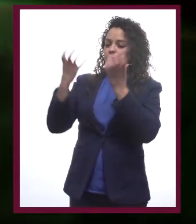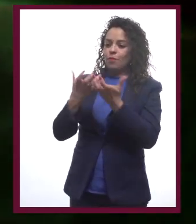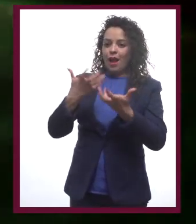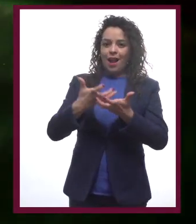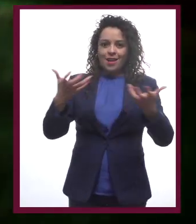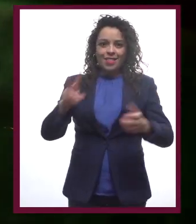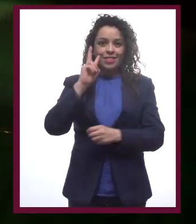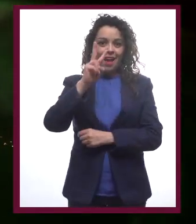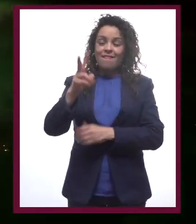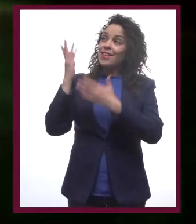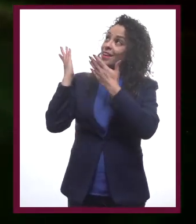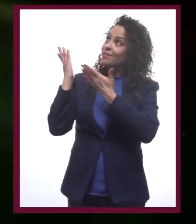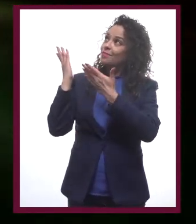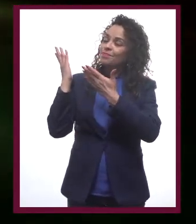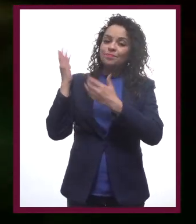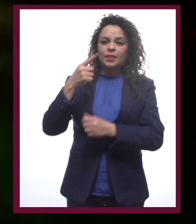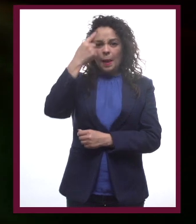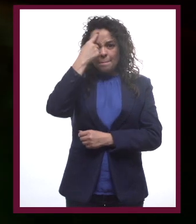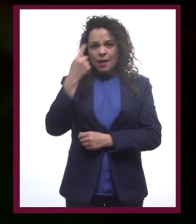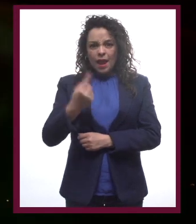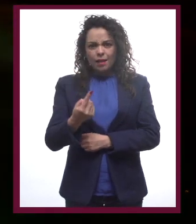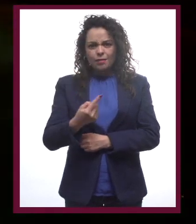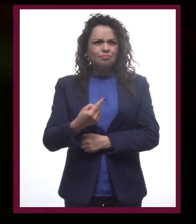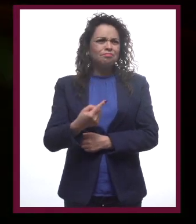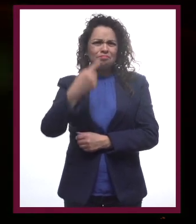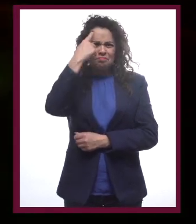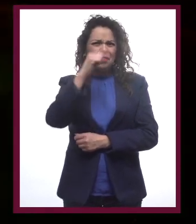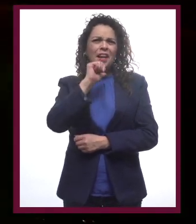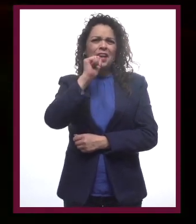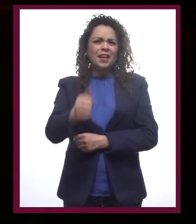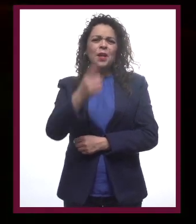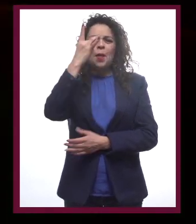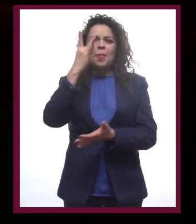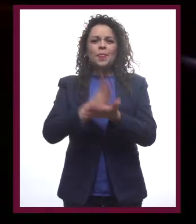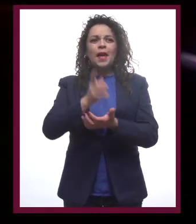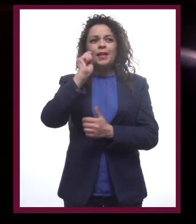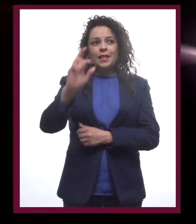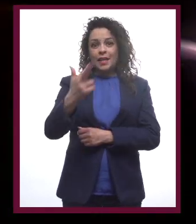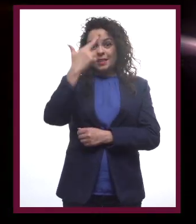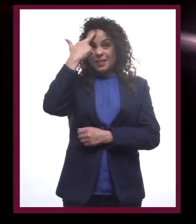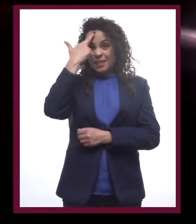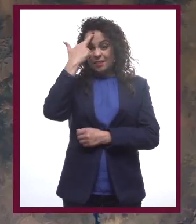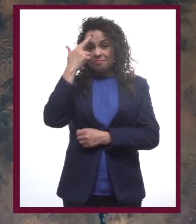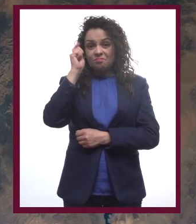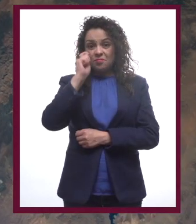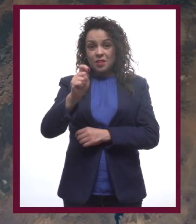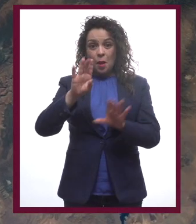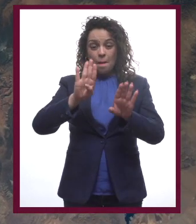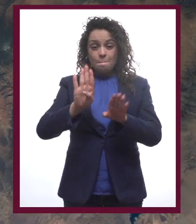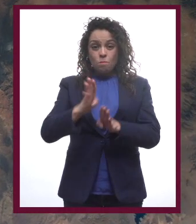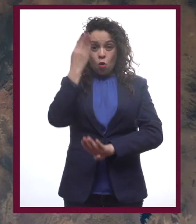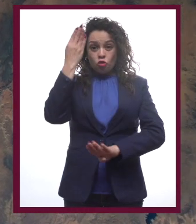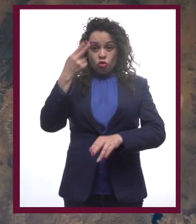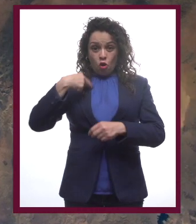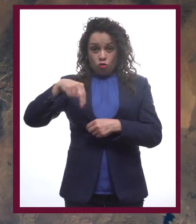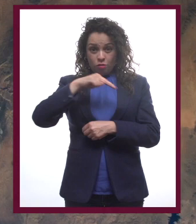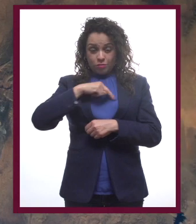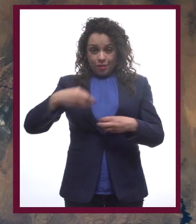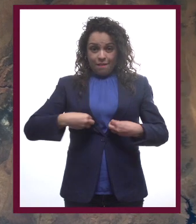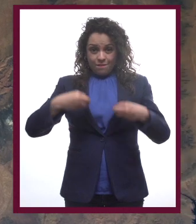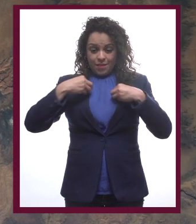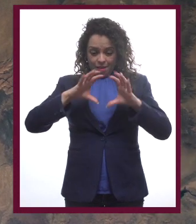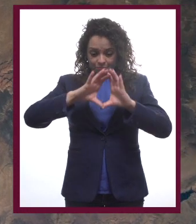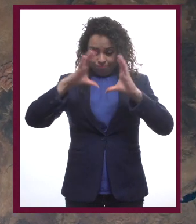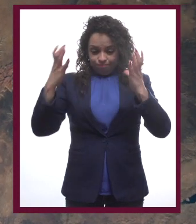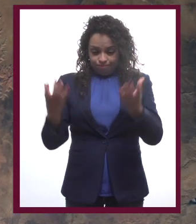del planeta Tierra que te acompañarán. ¿Para qué? En realidad para nada. Solo para recordarte lo pequeño que es el mundo en